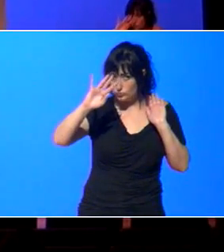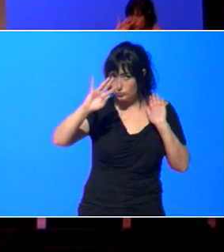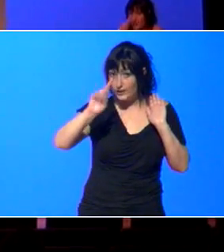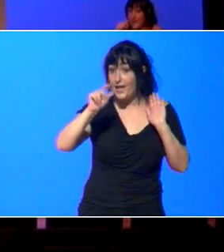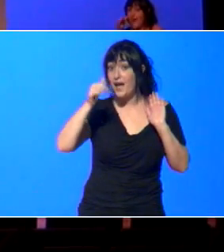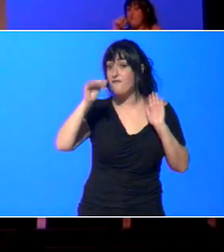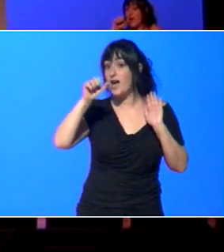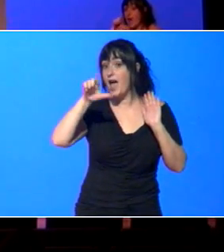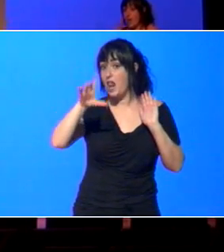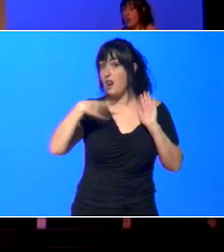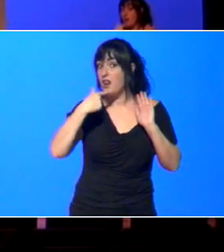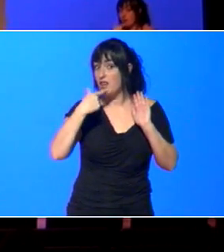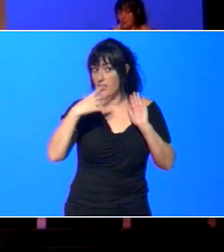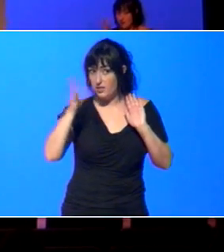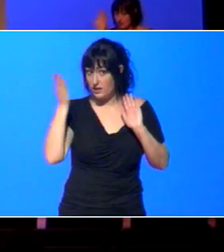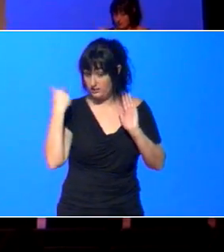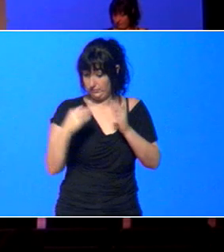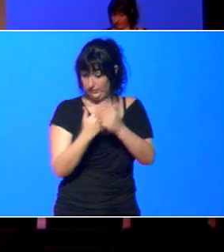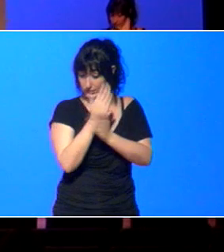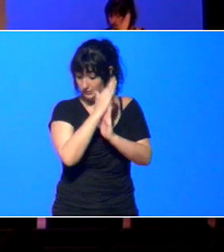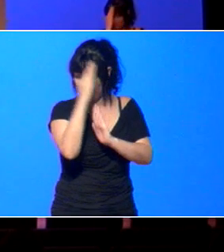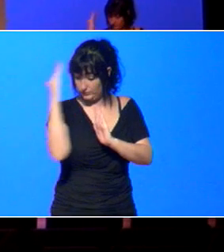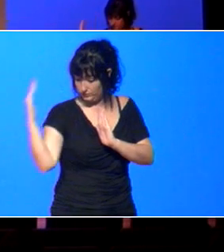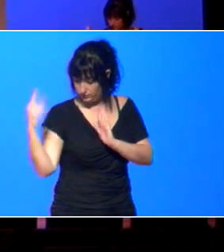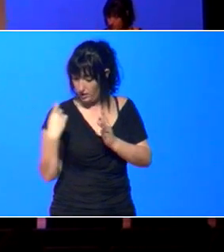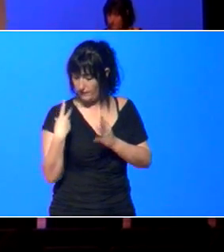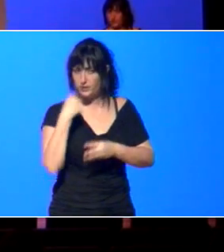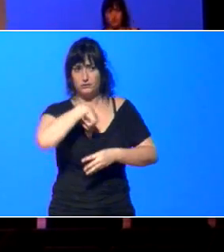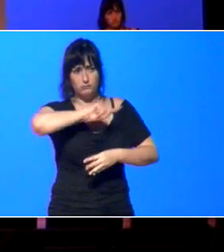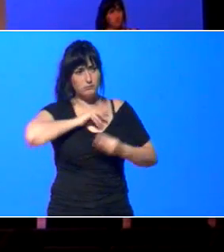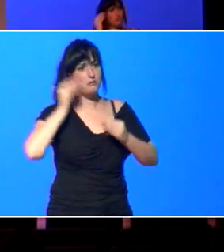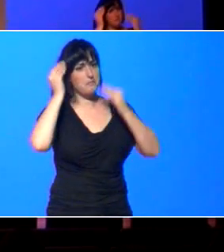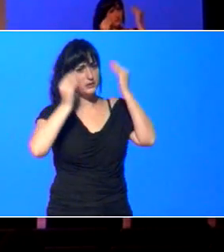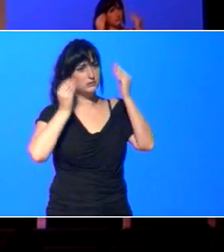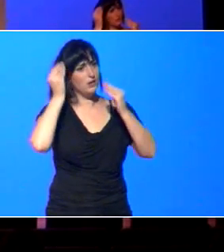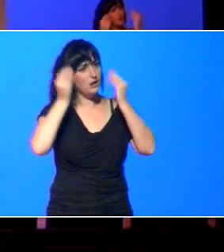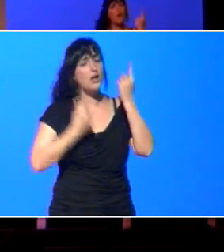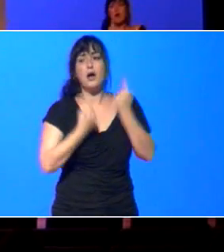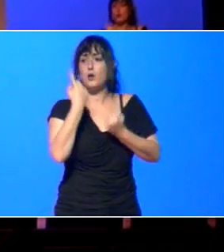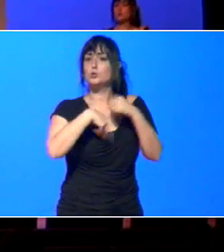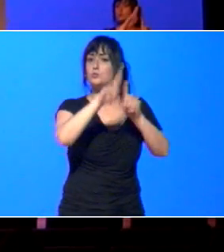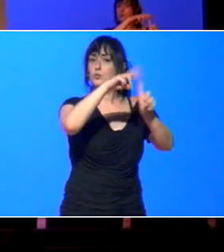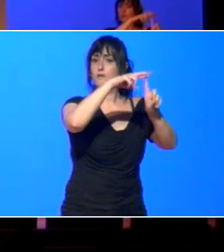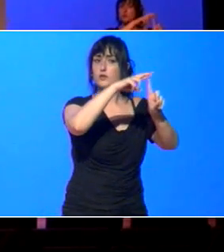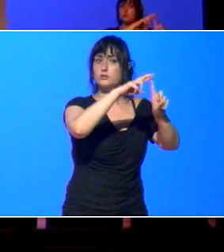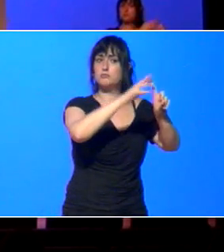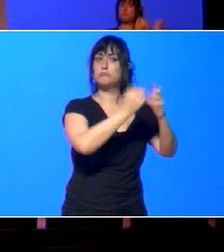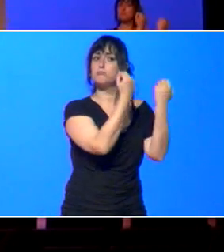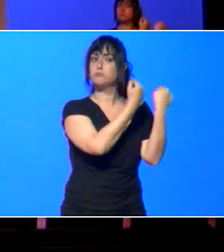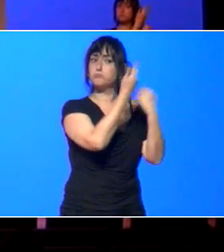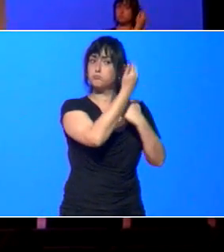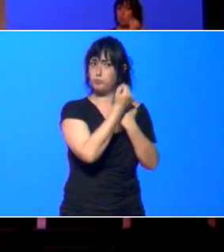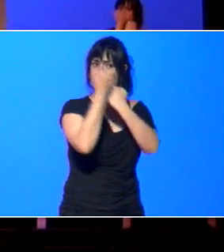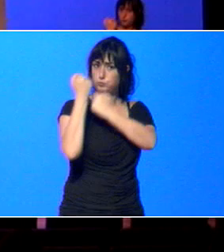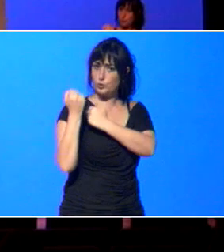esta mañana, sobre los que tenemos que pensar, algunos de los cuales tienen referentes muy notables en esta comunidad, como